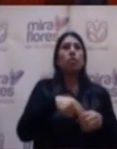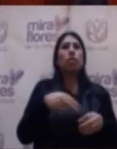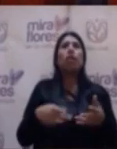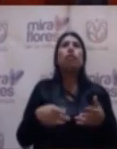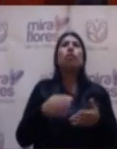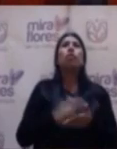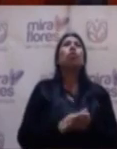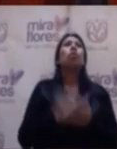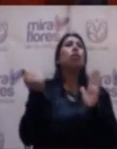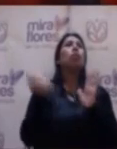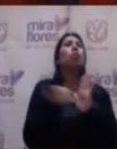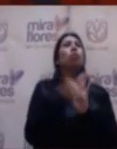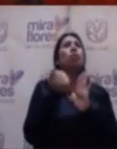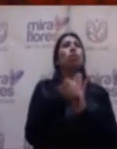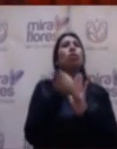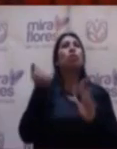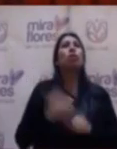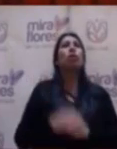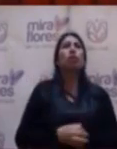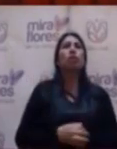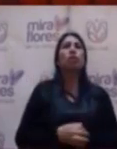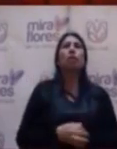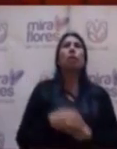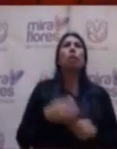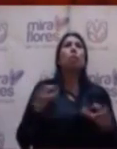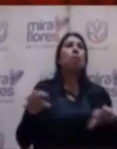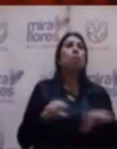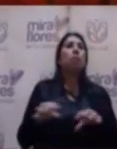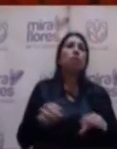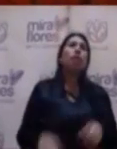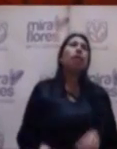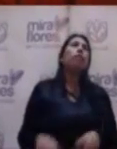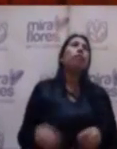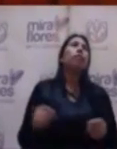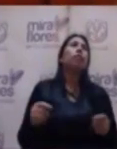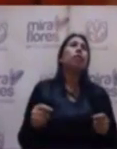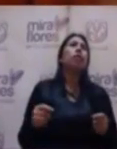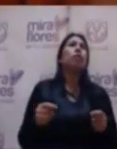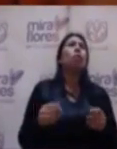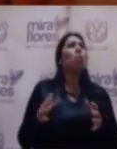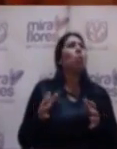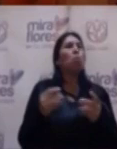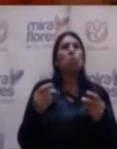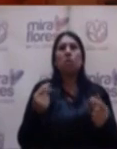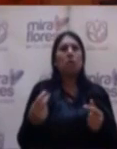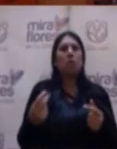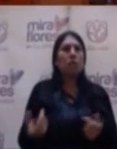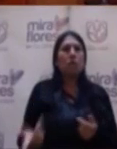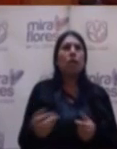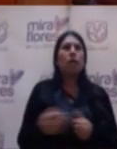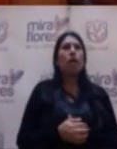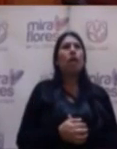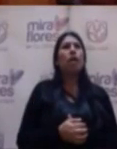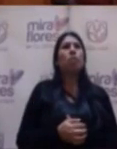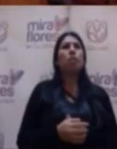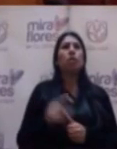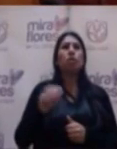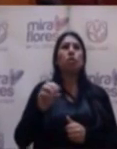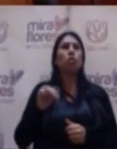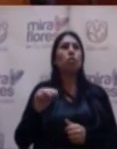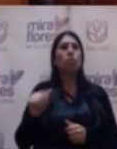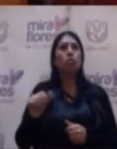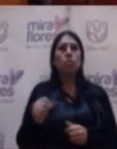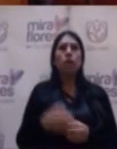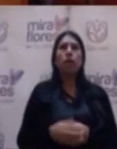aprobación del acta para la ejecución inmediata, para poder enviar muy rápidamente la decisión tomada esta mañana al Jurado Nacional